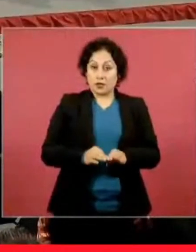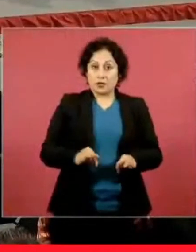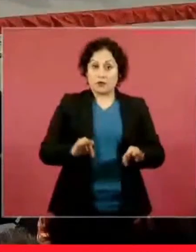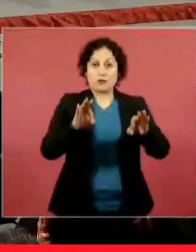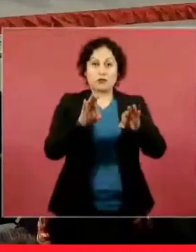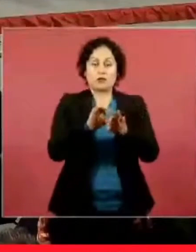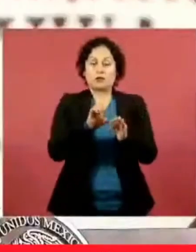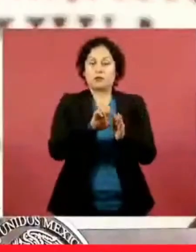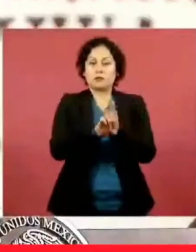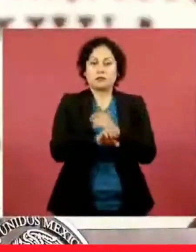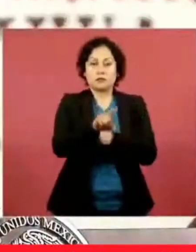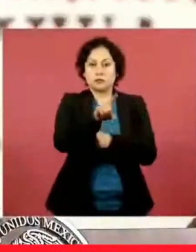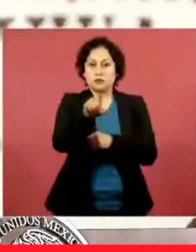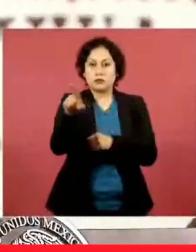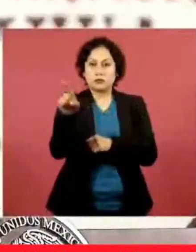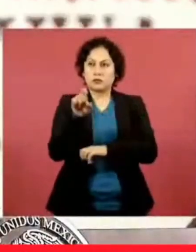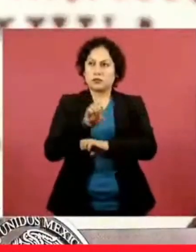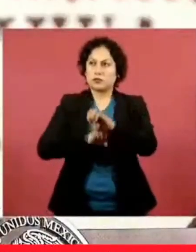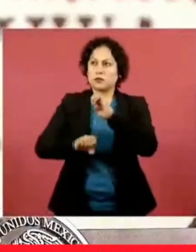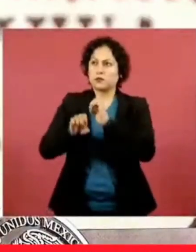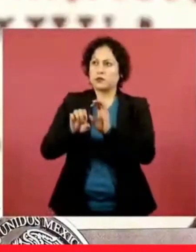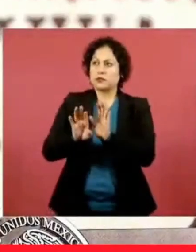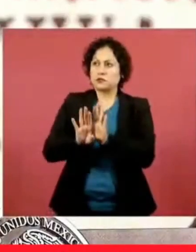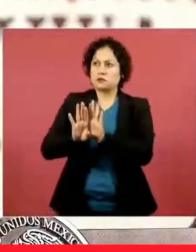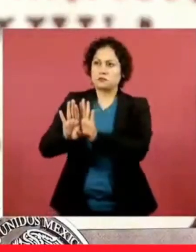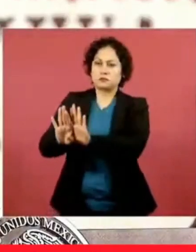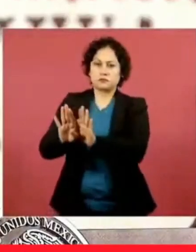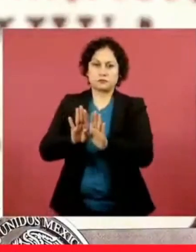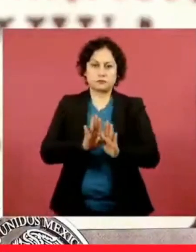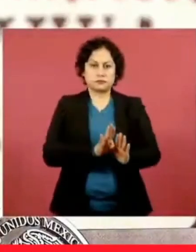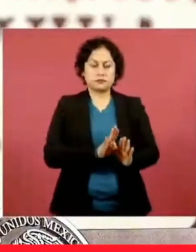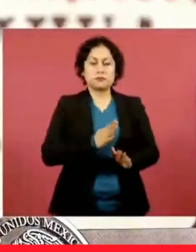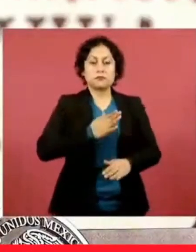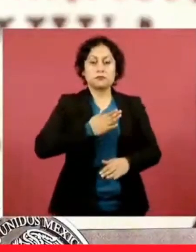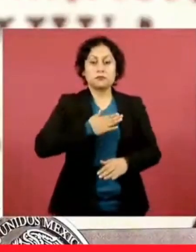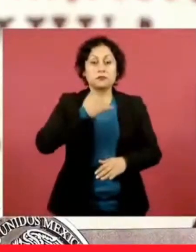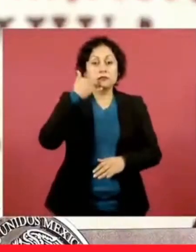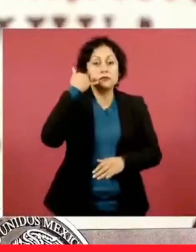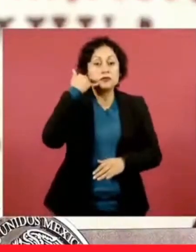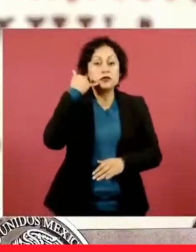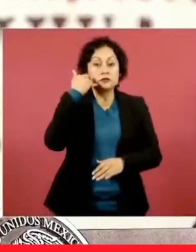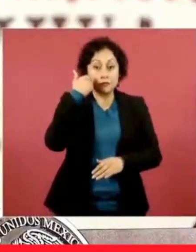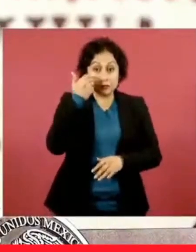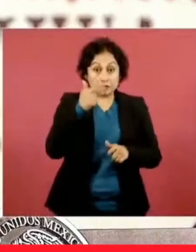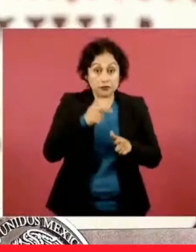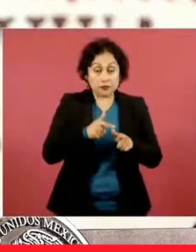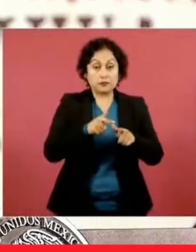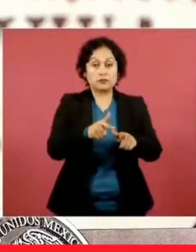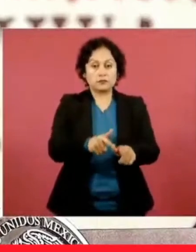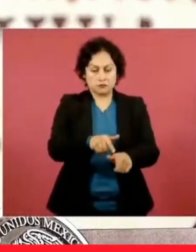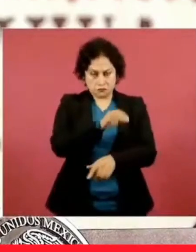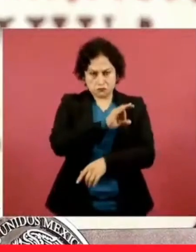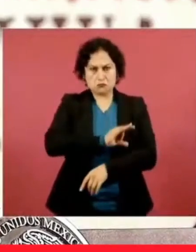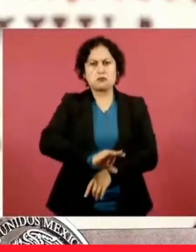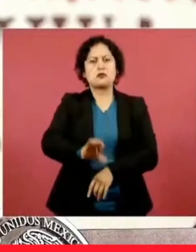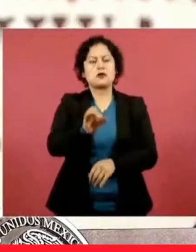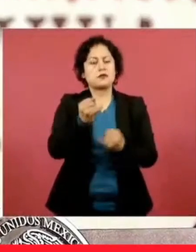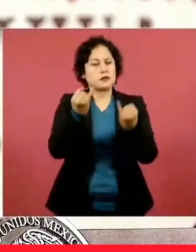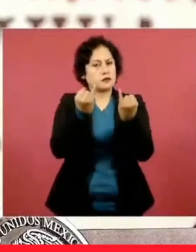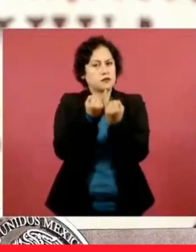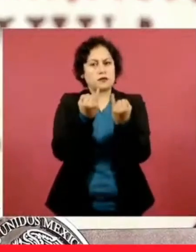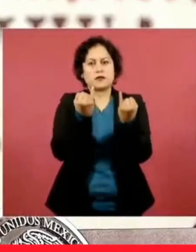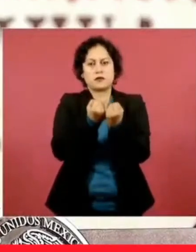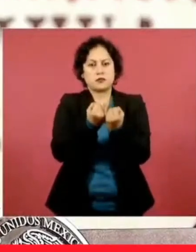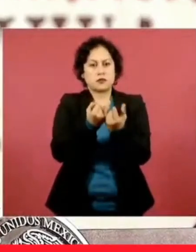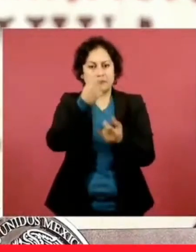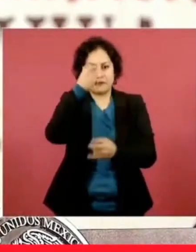mamá o donde nuestros hijos nos hablan. Bueno, con Internet para Bienestar también podrán mantener su número de una forma